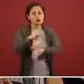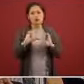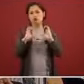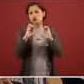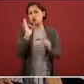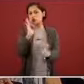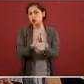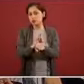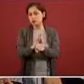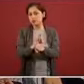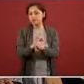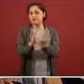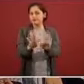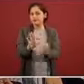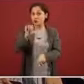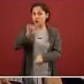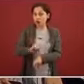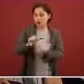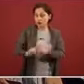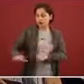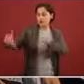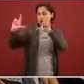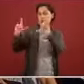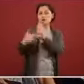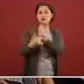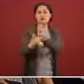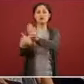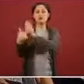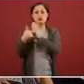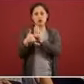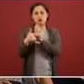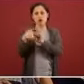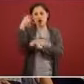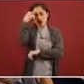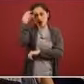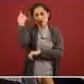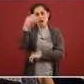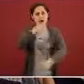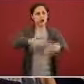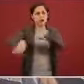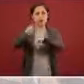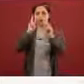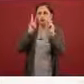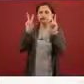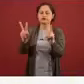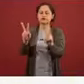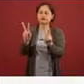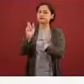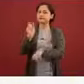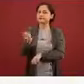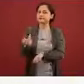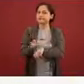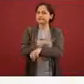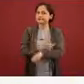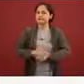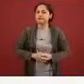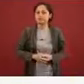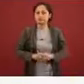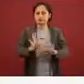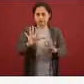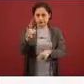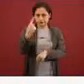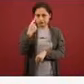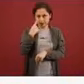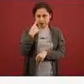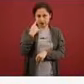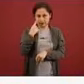esta información, para que sepan lo que está ocurriendo. Lo que vemos es que a través de